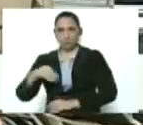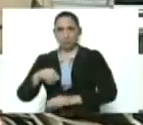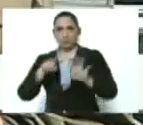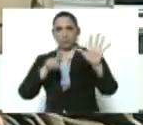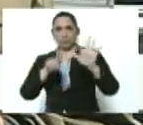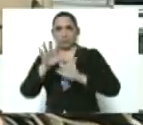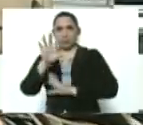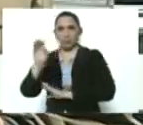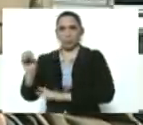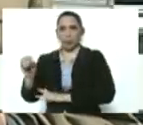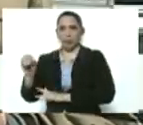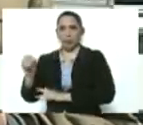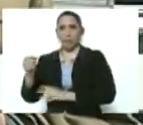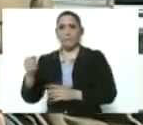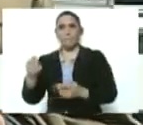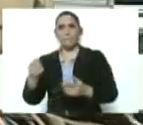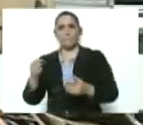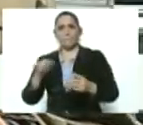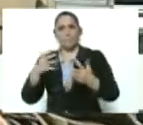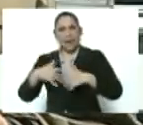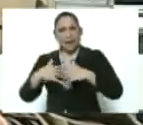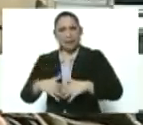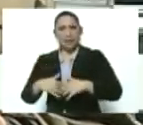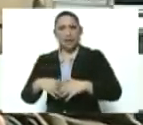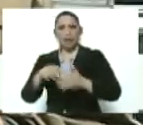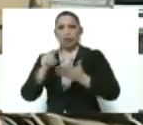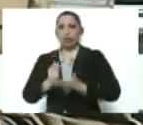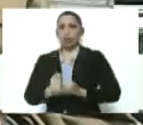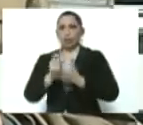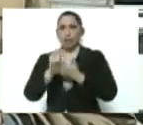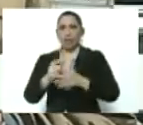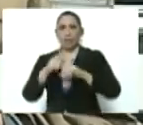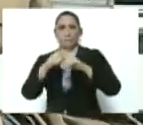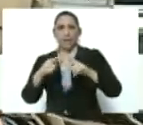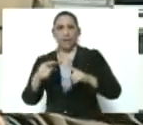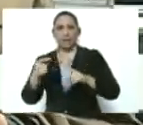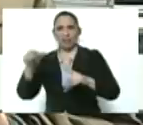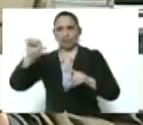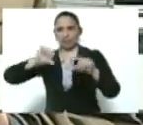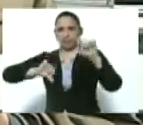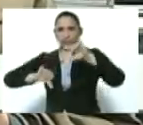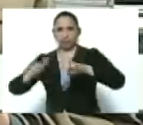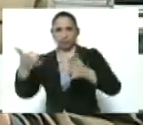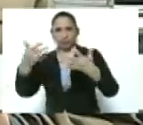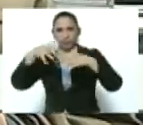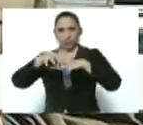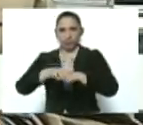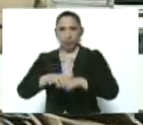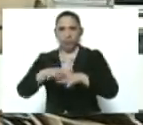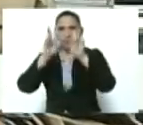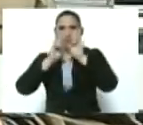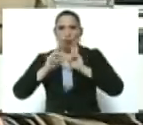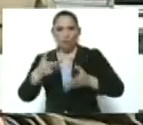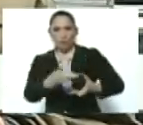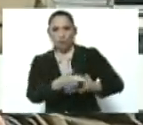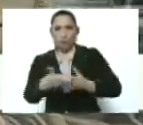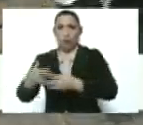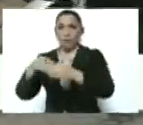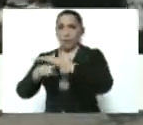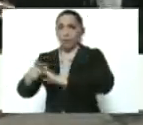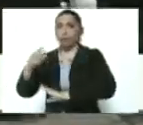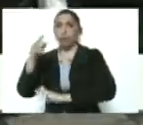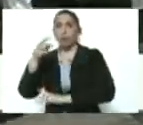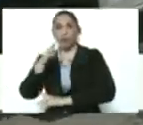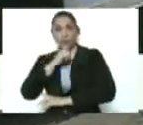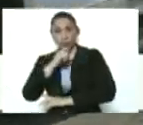máquinas de aspersión tonelada y media de hipoclorito de calcio también dentro de la dificultad hemos podido